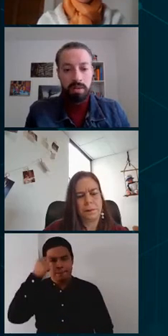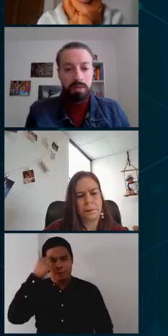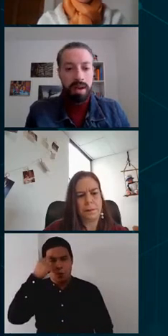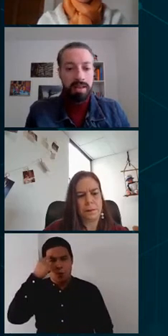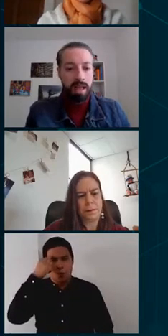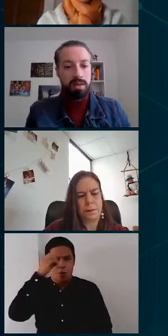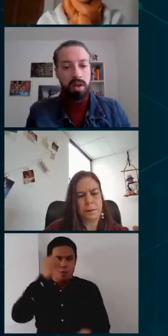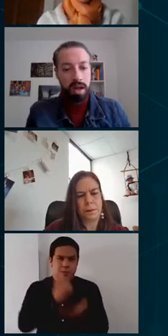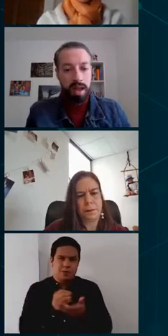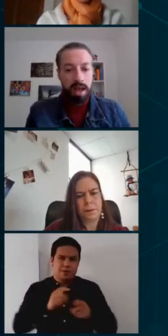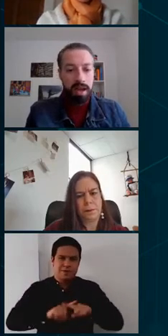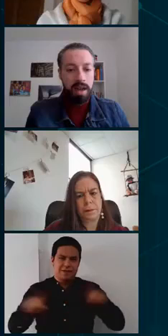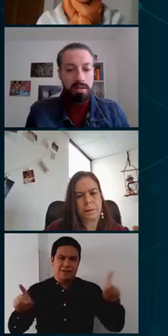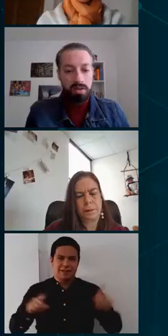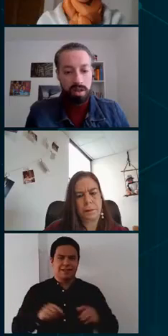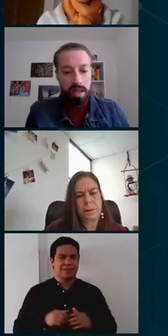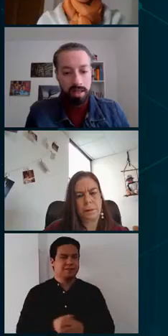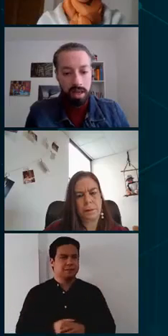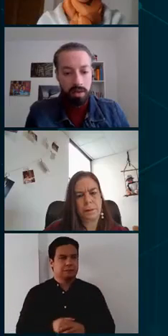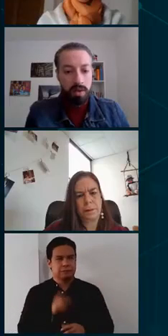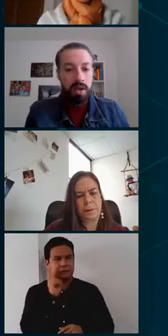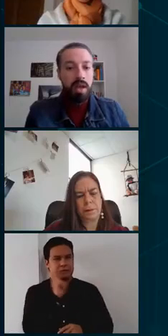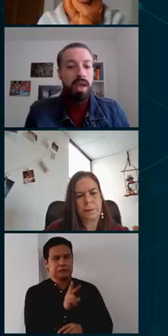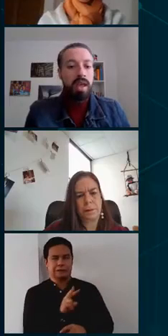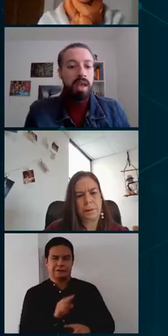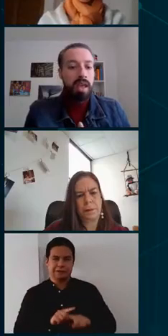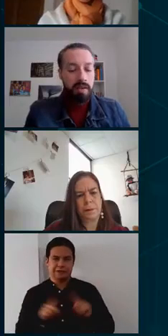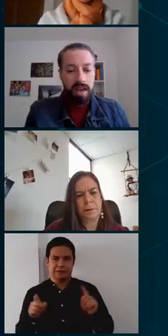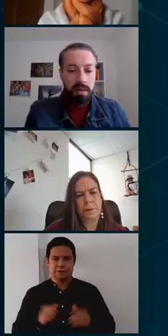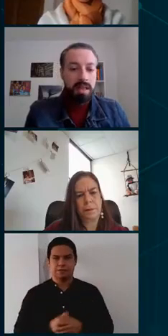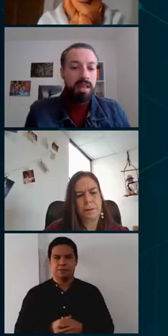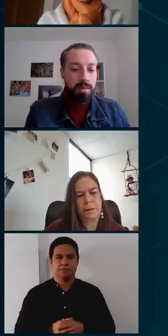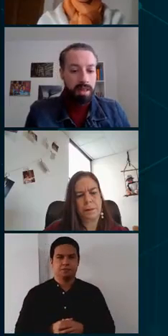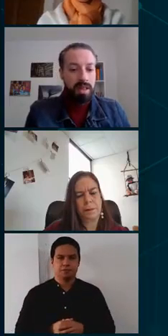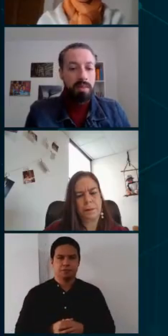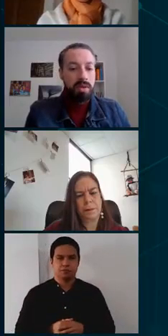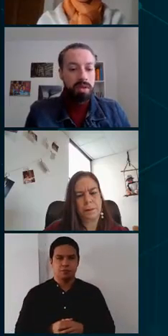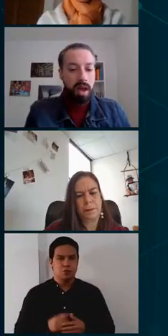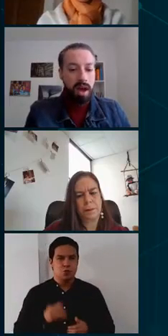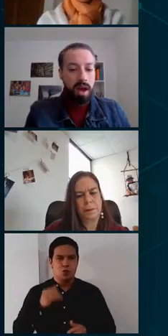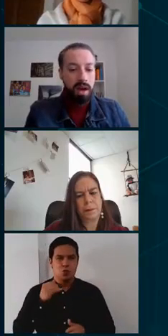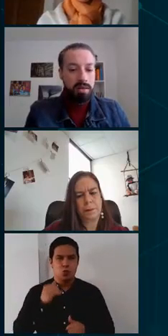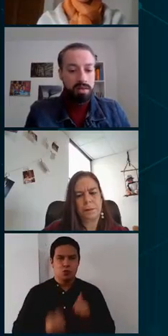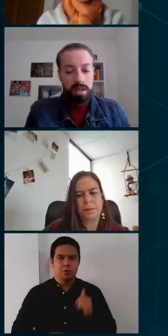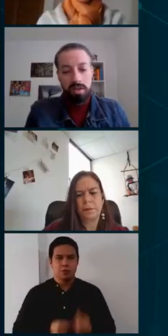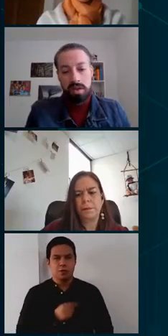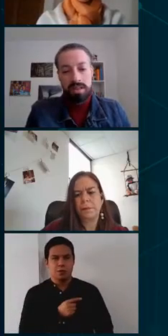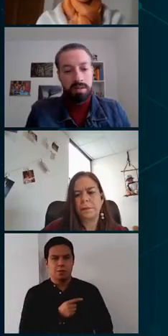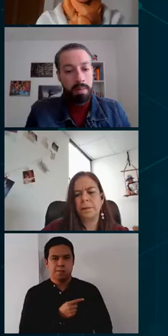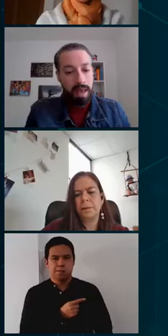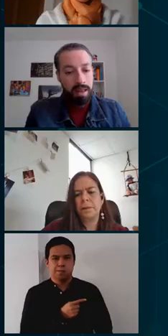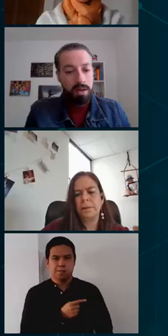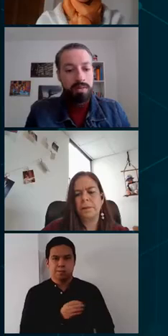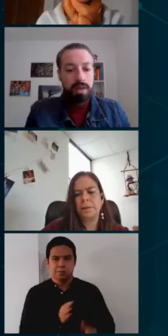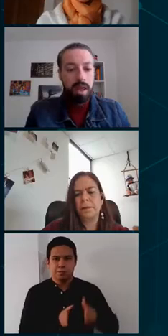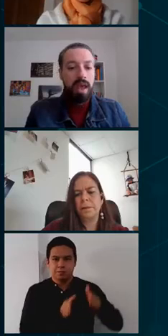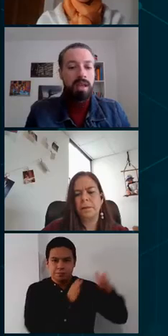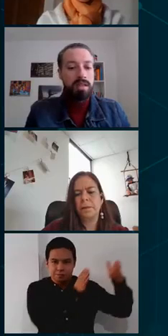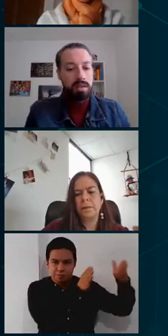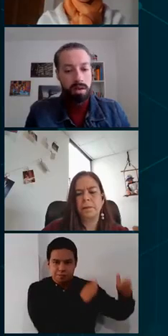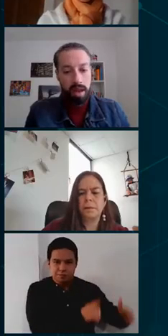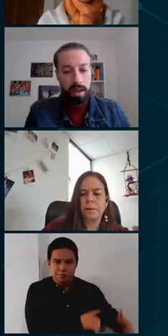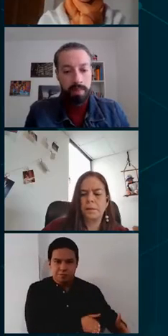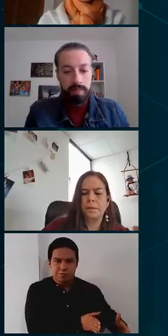donde estamos planteando la solución de diseño. Y finalmente también tenemos a un señor que se llama Pedro,